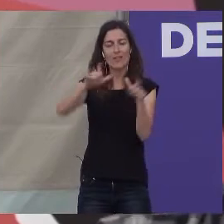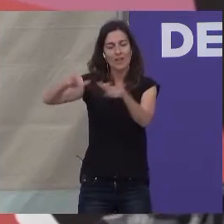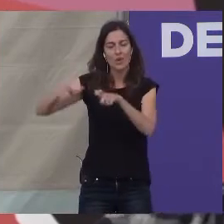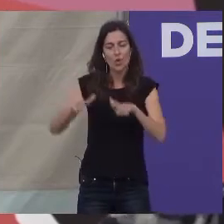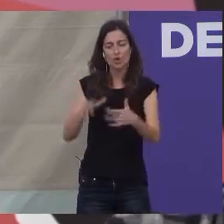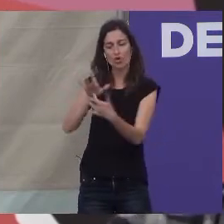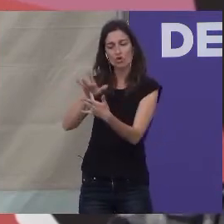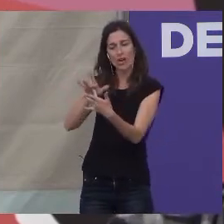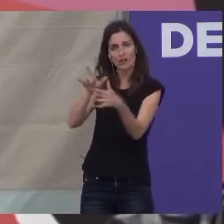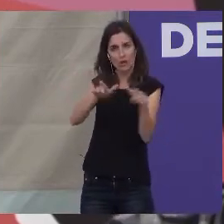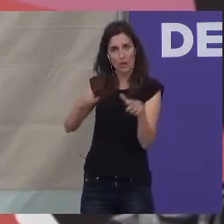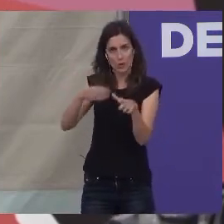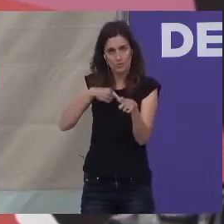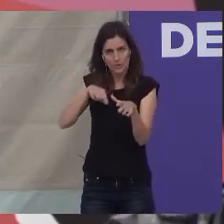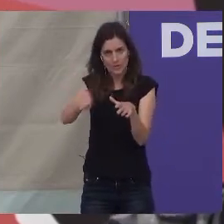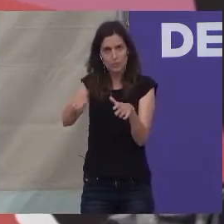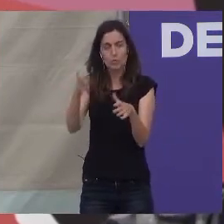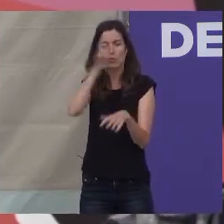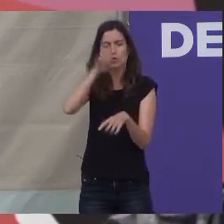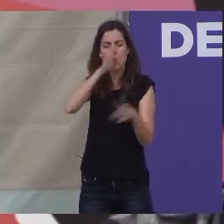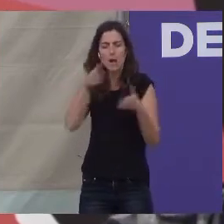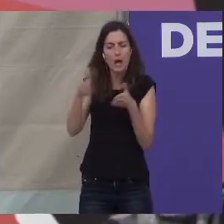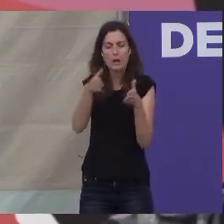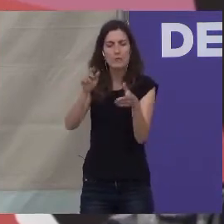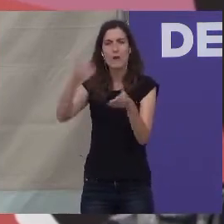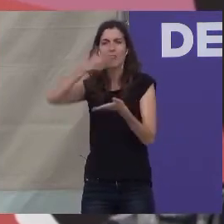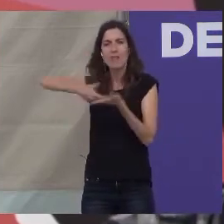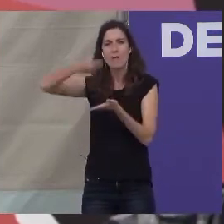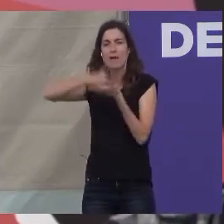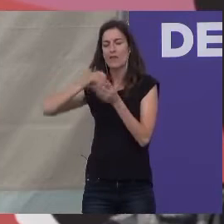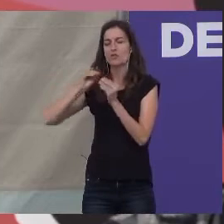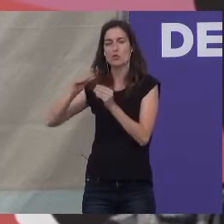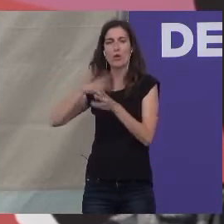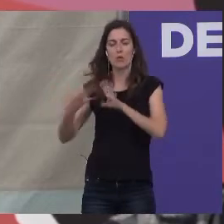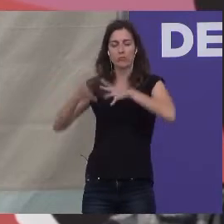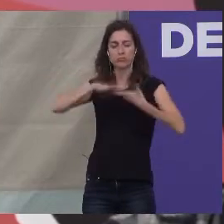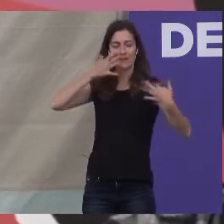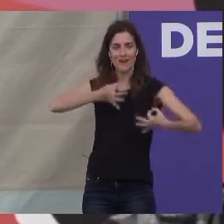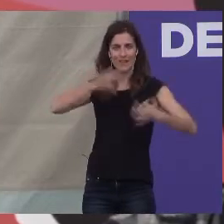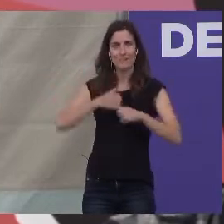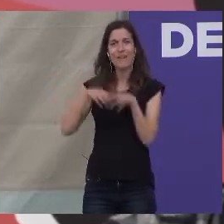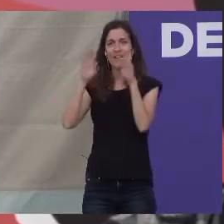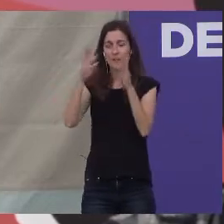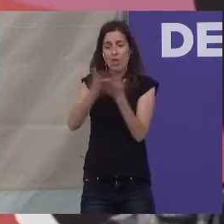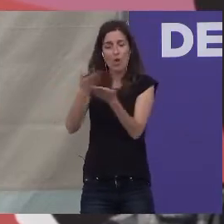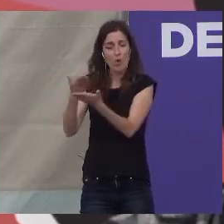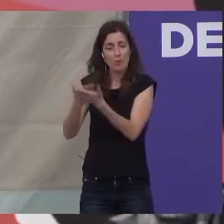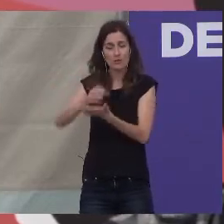contacto con ellos, buscar los canales para que se puedan realizar sus demandas. Y espero que los documentos que